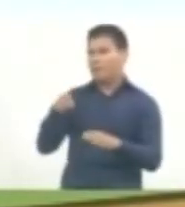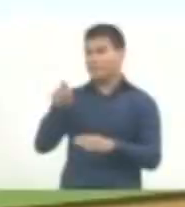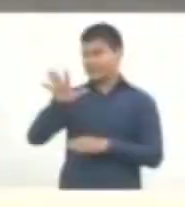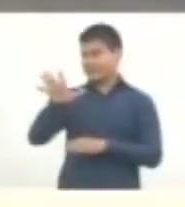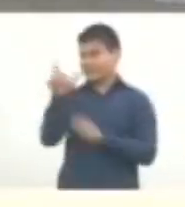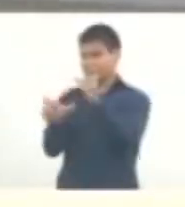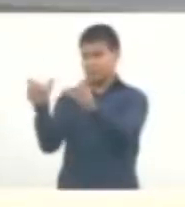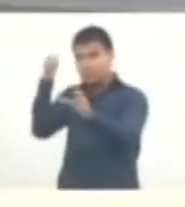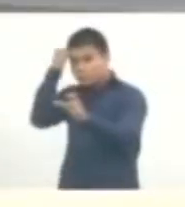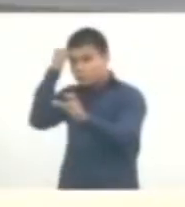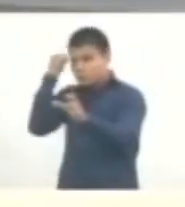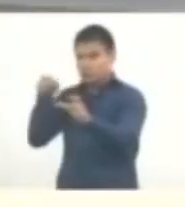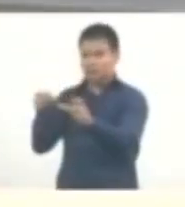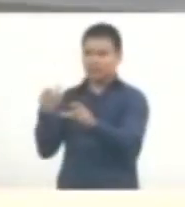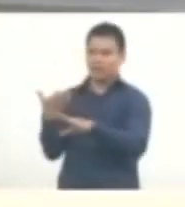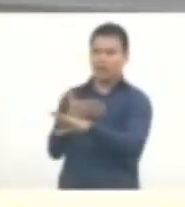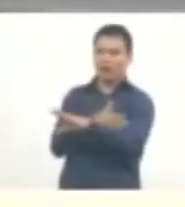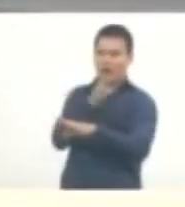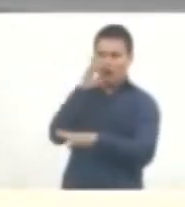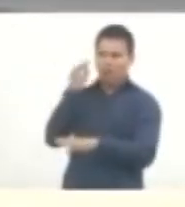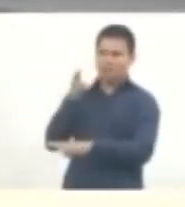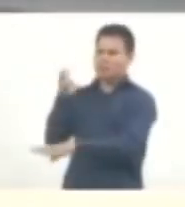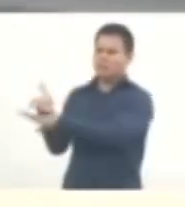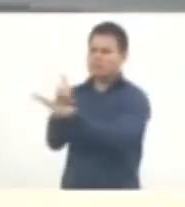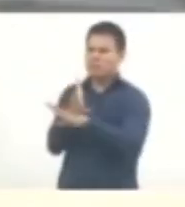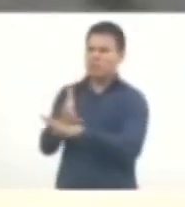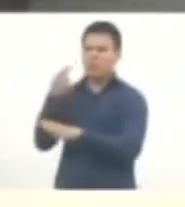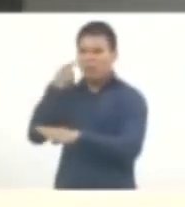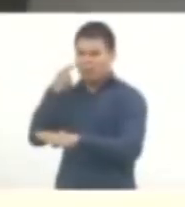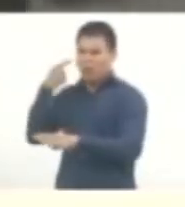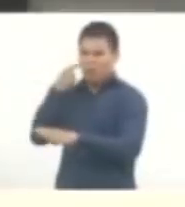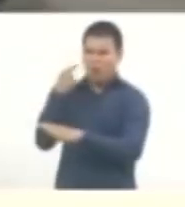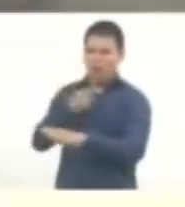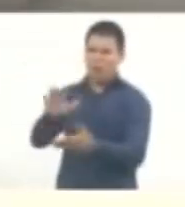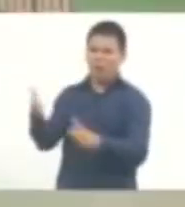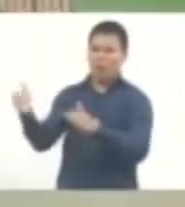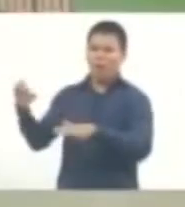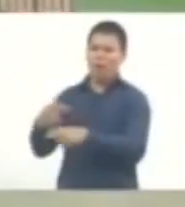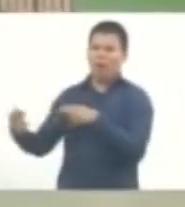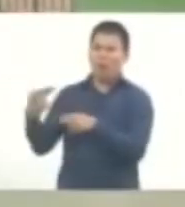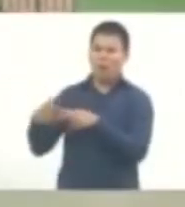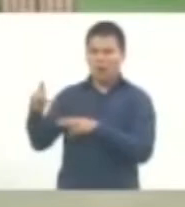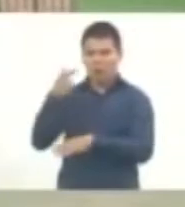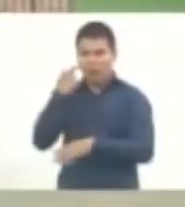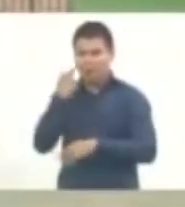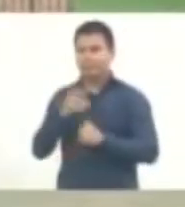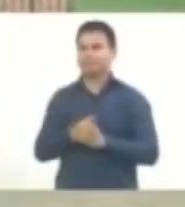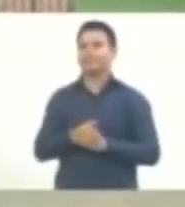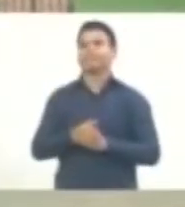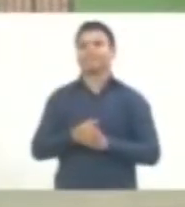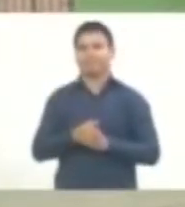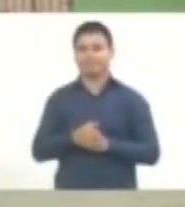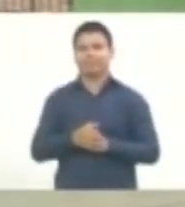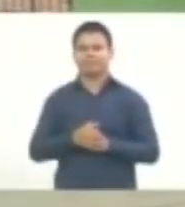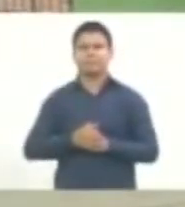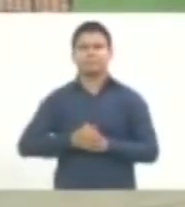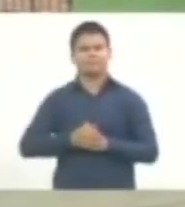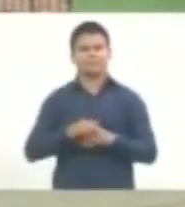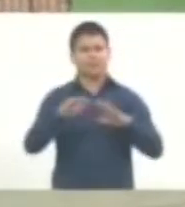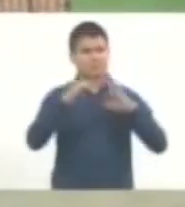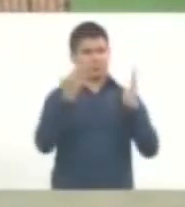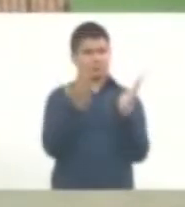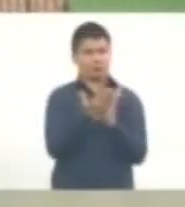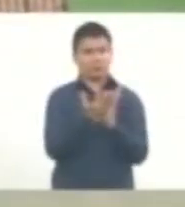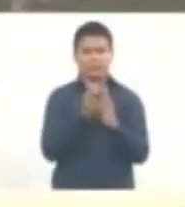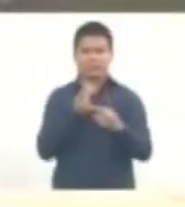docentes. A su jornada habitual, regresaron los estudiantes del Colegio Distrital La Esmeralda sede 2, luego de que las clases